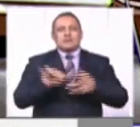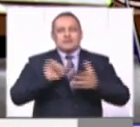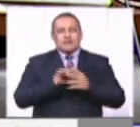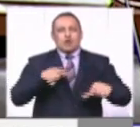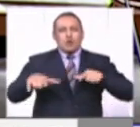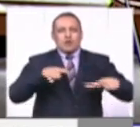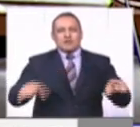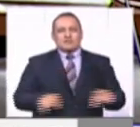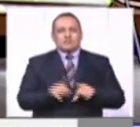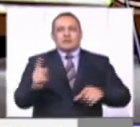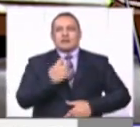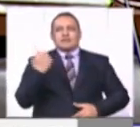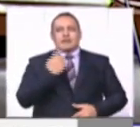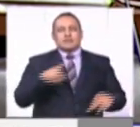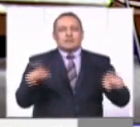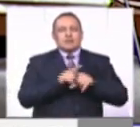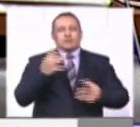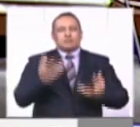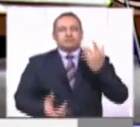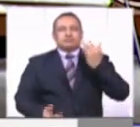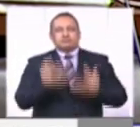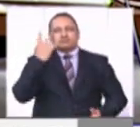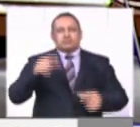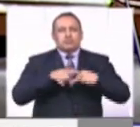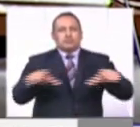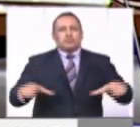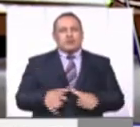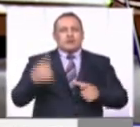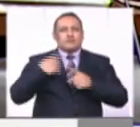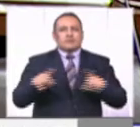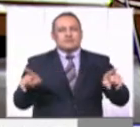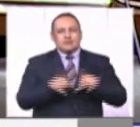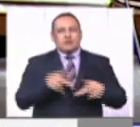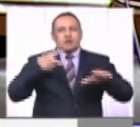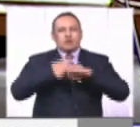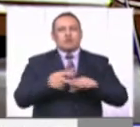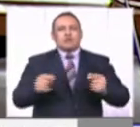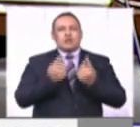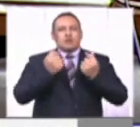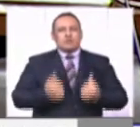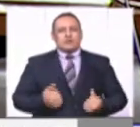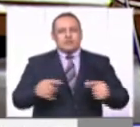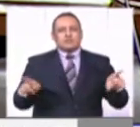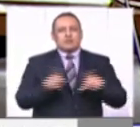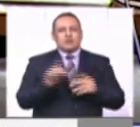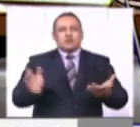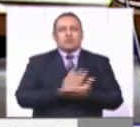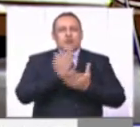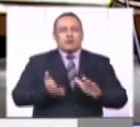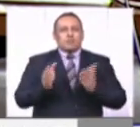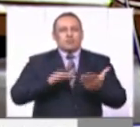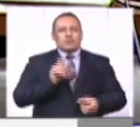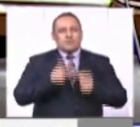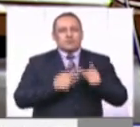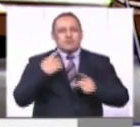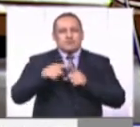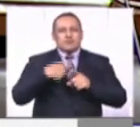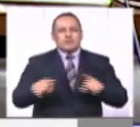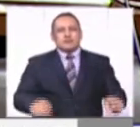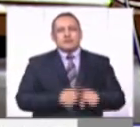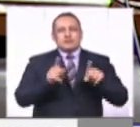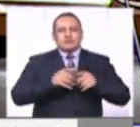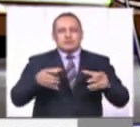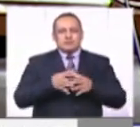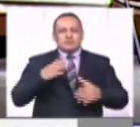los locales públicos y privados el incendio y toma de campamentos mineros parálisis de la economía local y lo más grave la muerte de inocentes ciudadanos